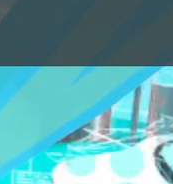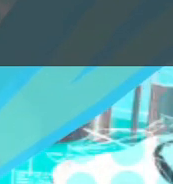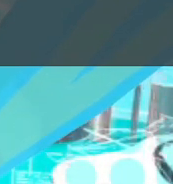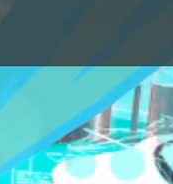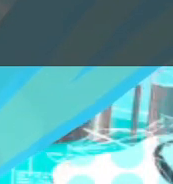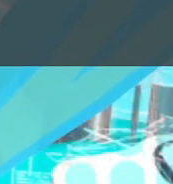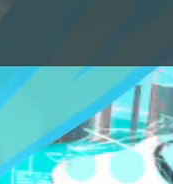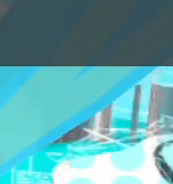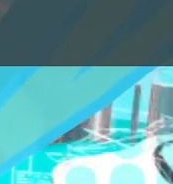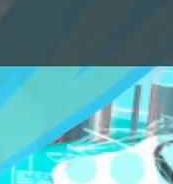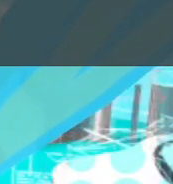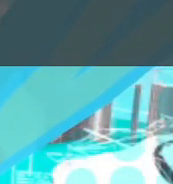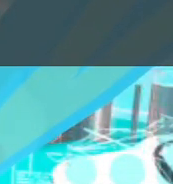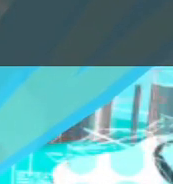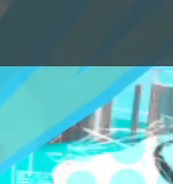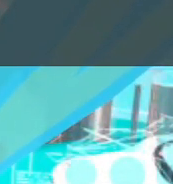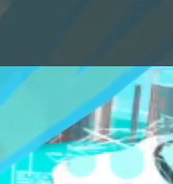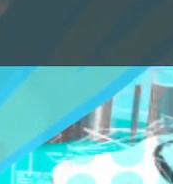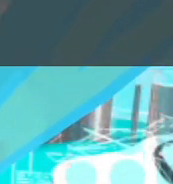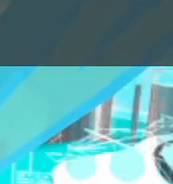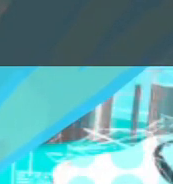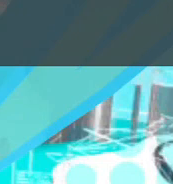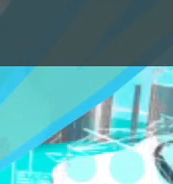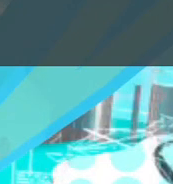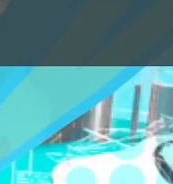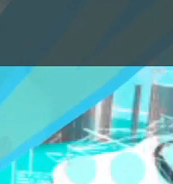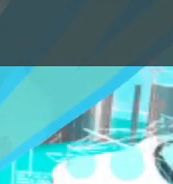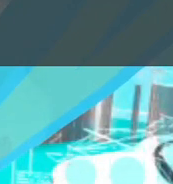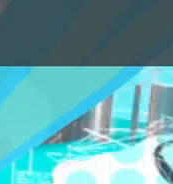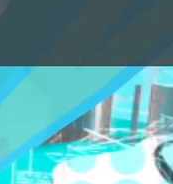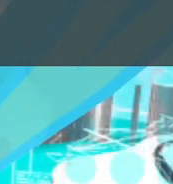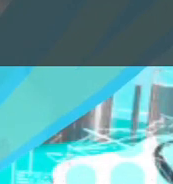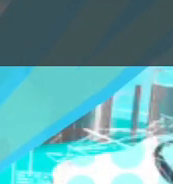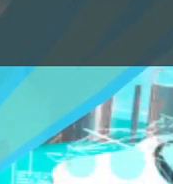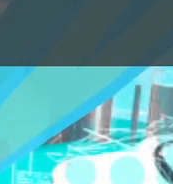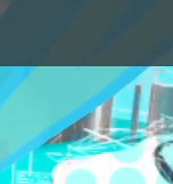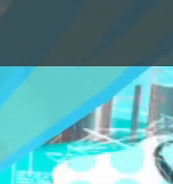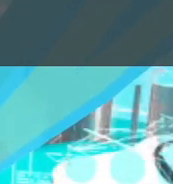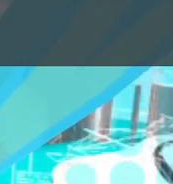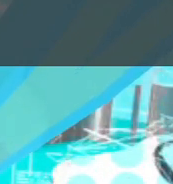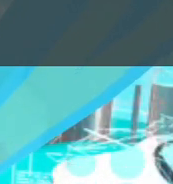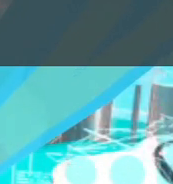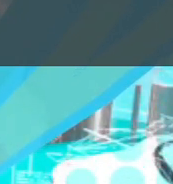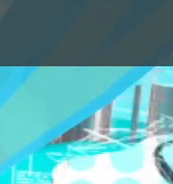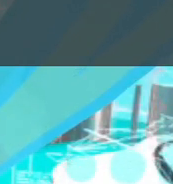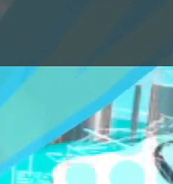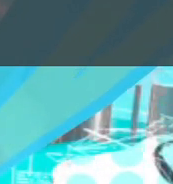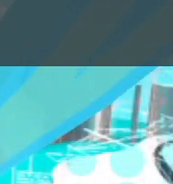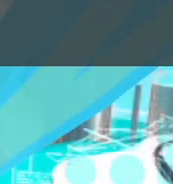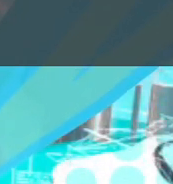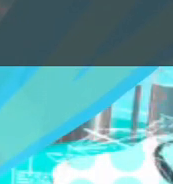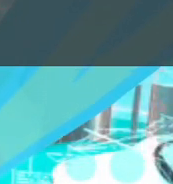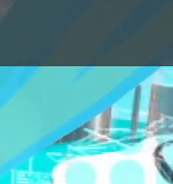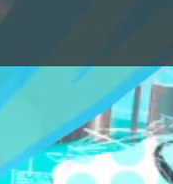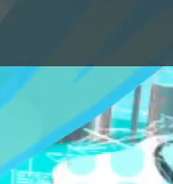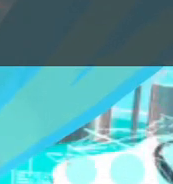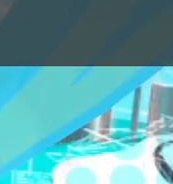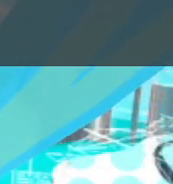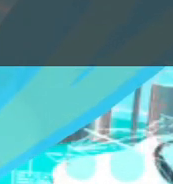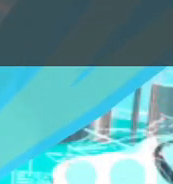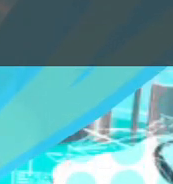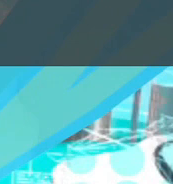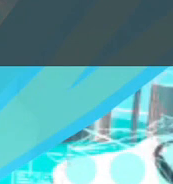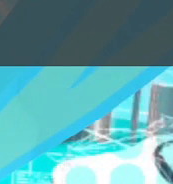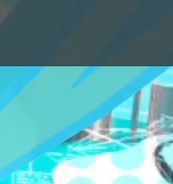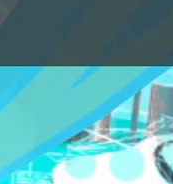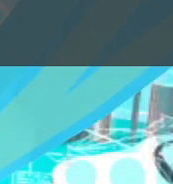institución, sino que hay todo un equipo de gente muy preparada llevando adelante todas estas obras. Entonces, yo quisiera pensar, no sé si